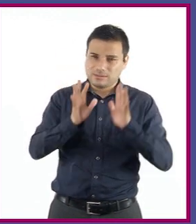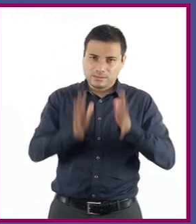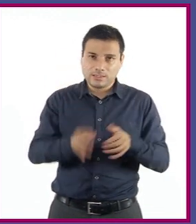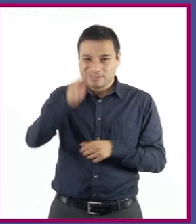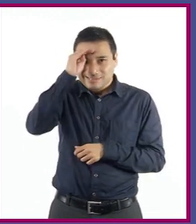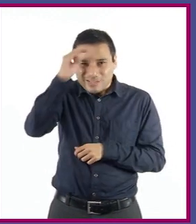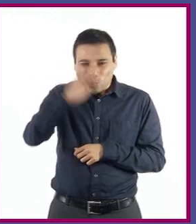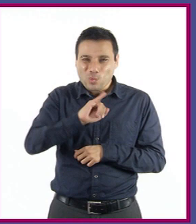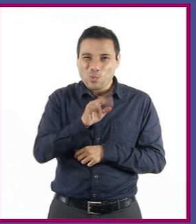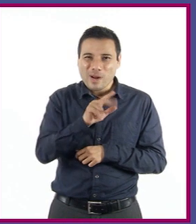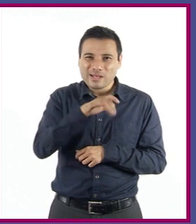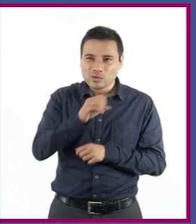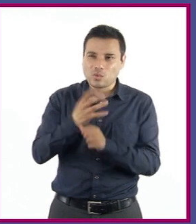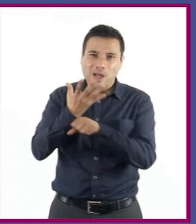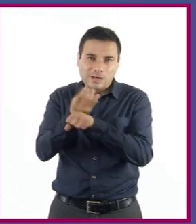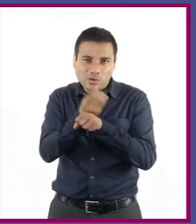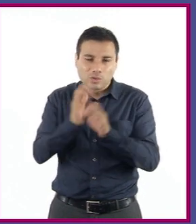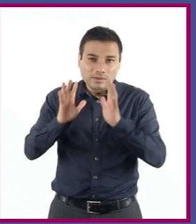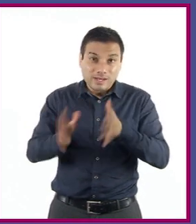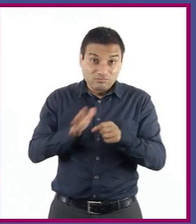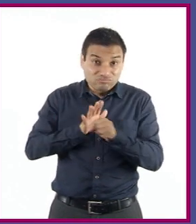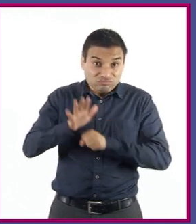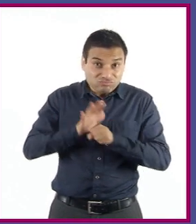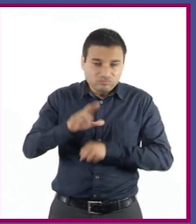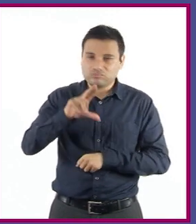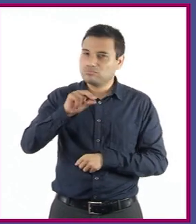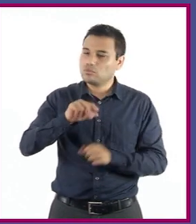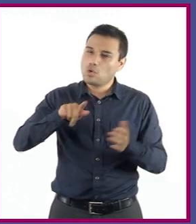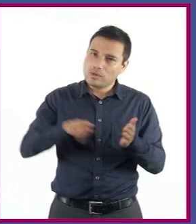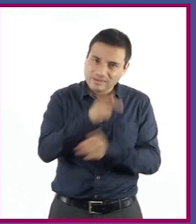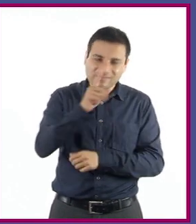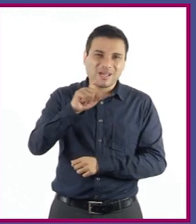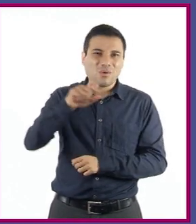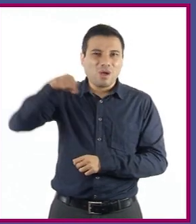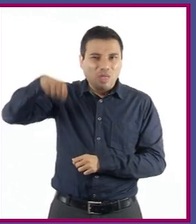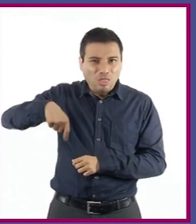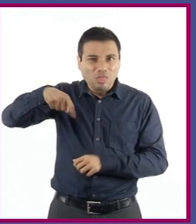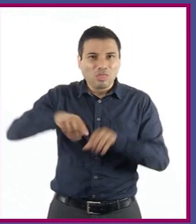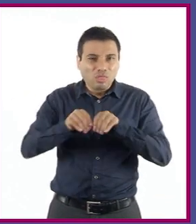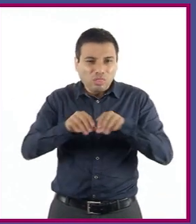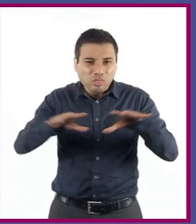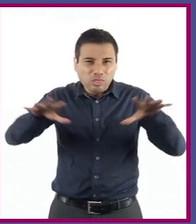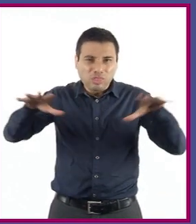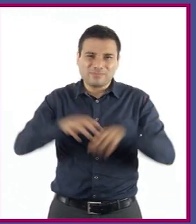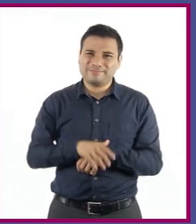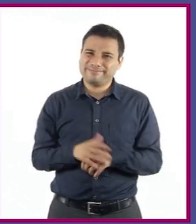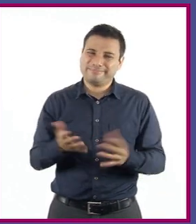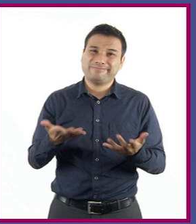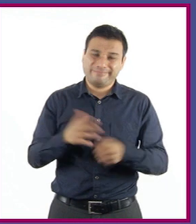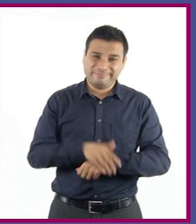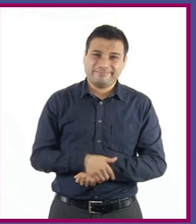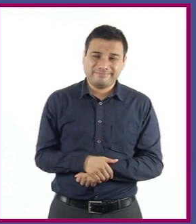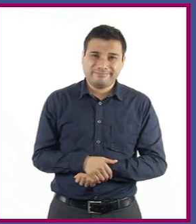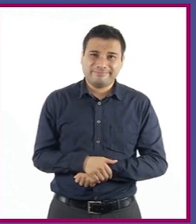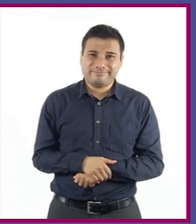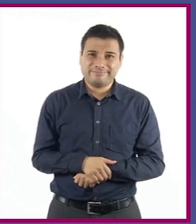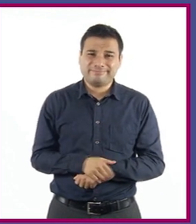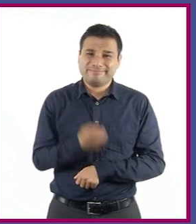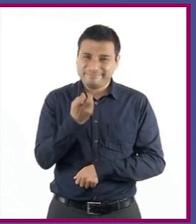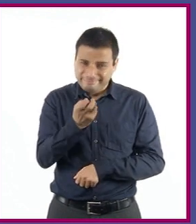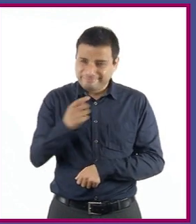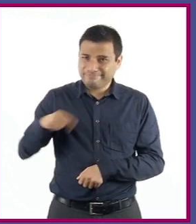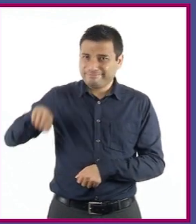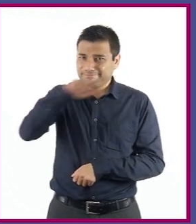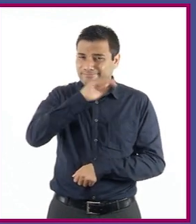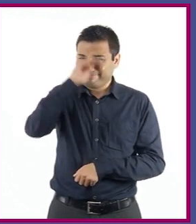arregló, pero no fue suficiente porque las fugas se volvieron a presentar y ahora el agua sale por todos lados. Por tanto,